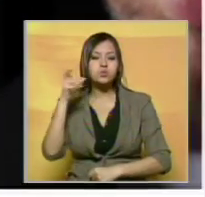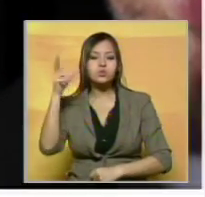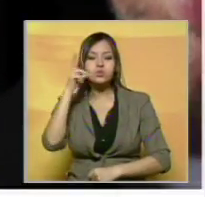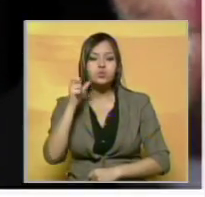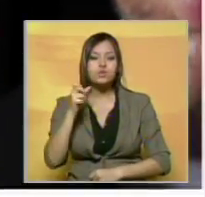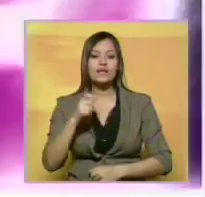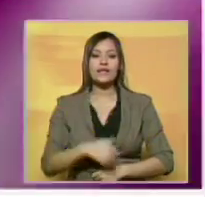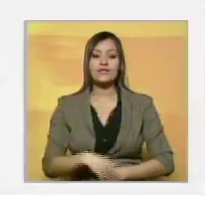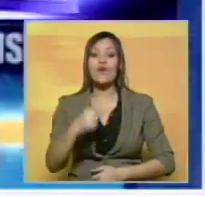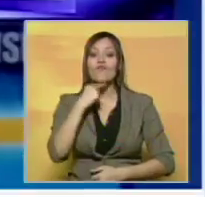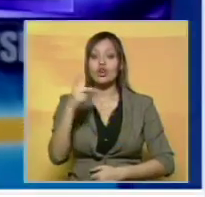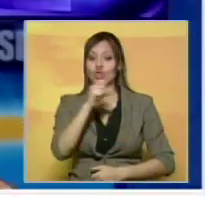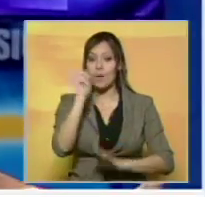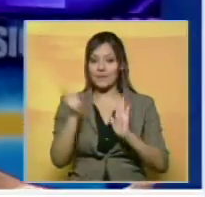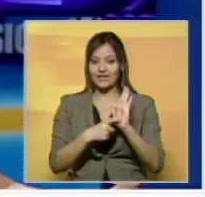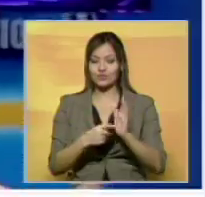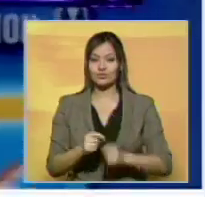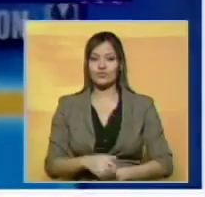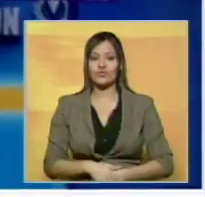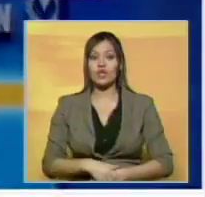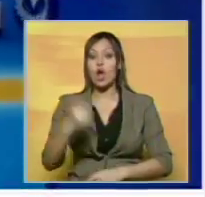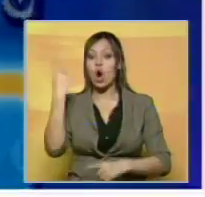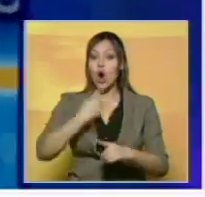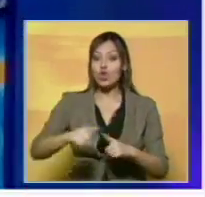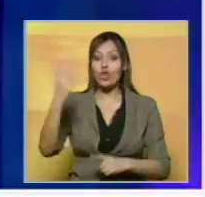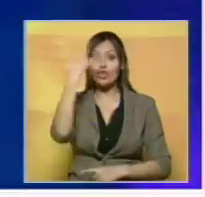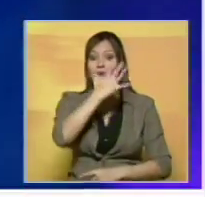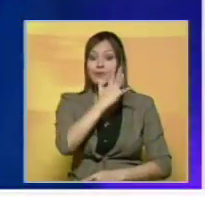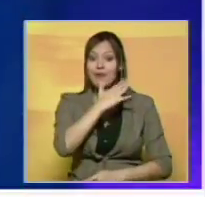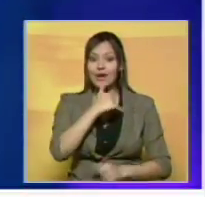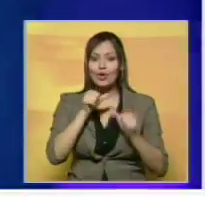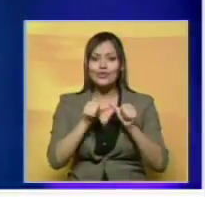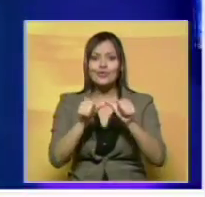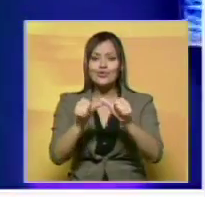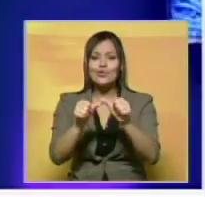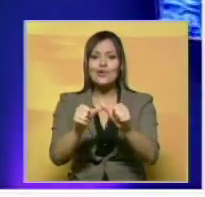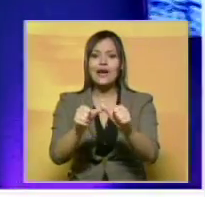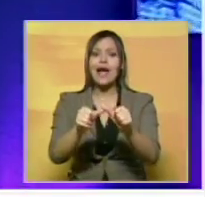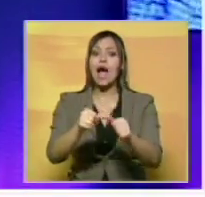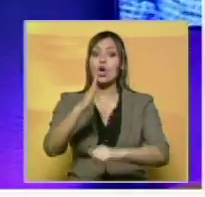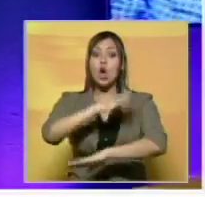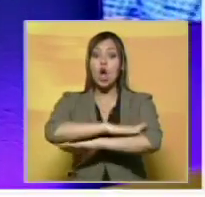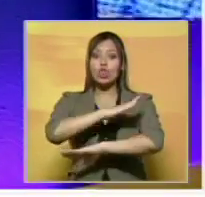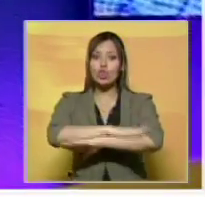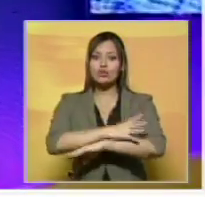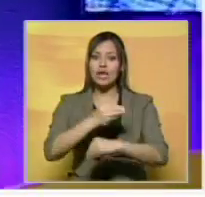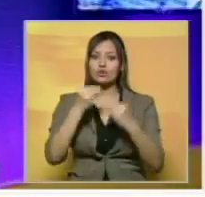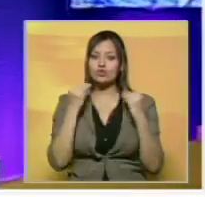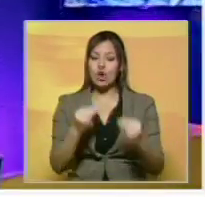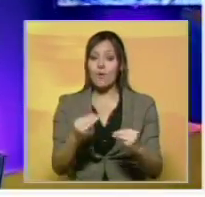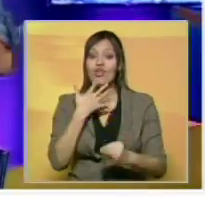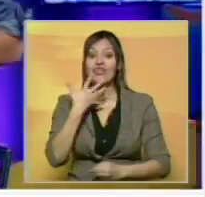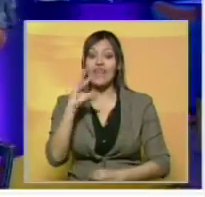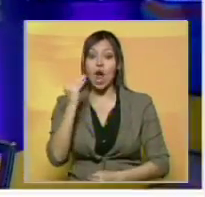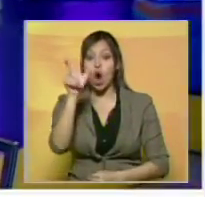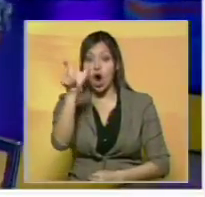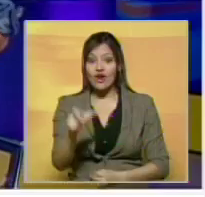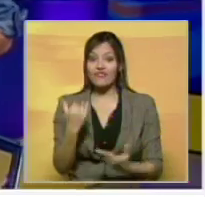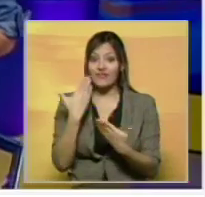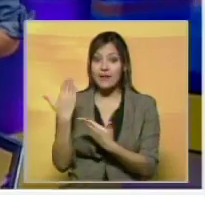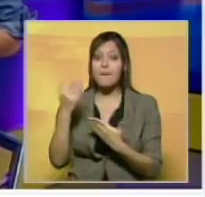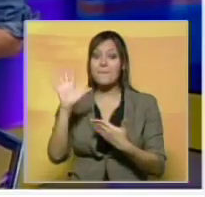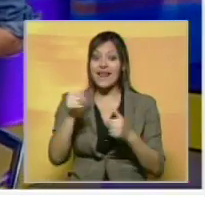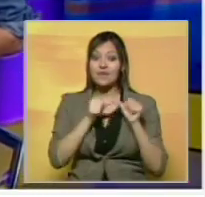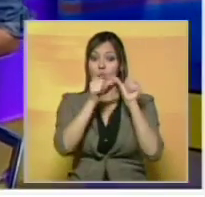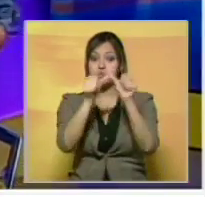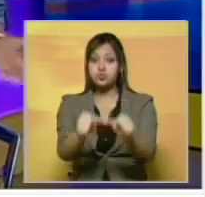dúo con Pitbull. Cambiamos de tema porque sin duda continúa el escándalo por el comportamiento de Justin Bieber, quien al parecer